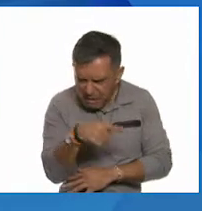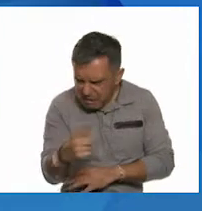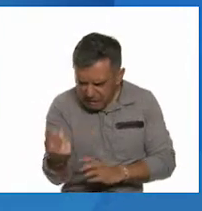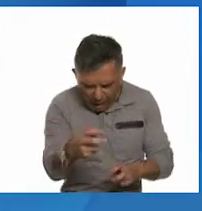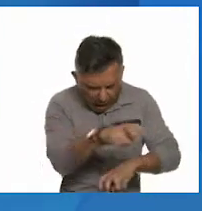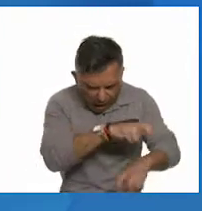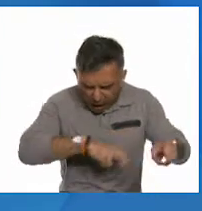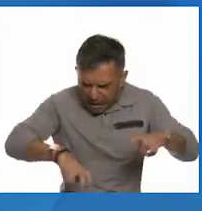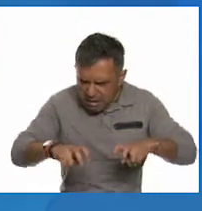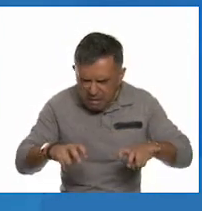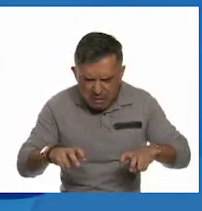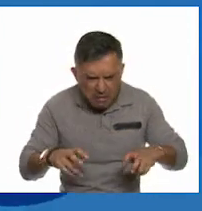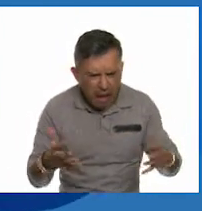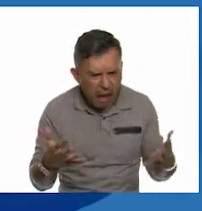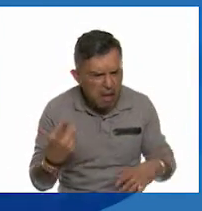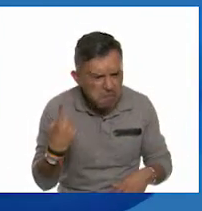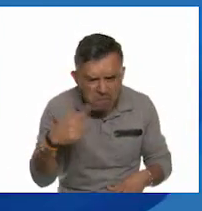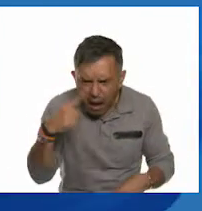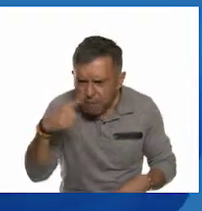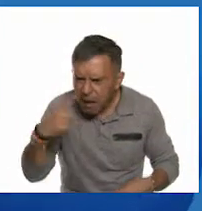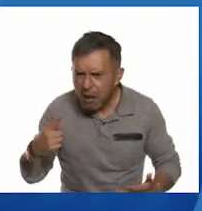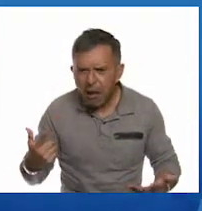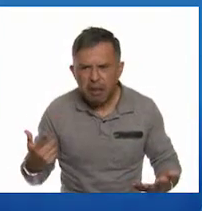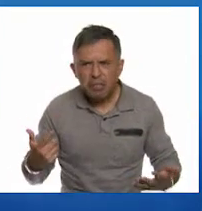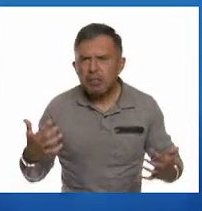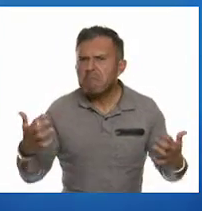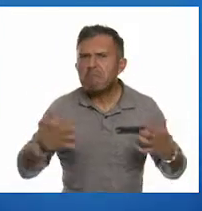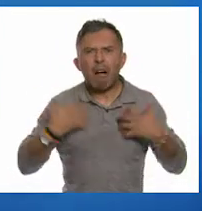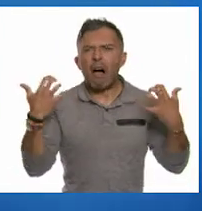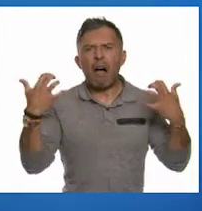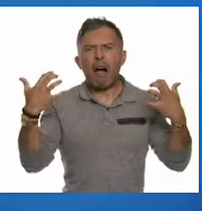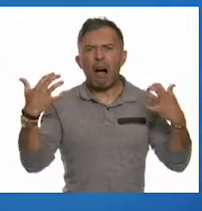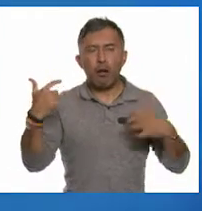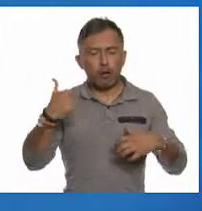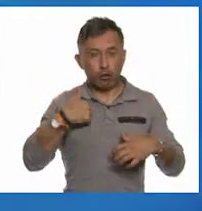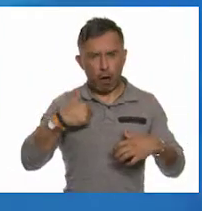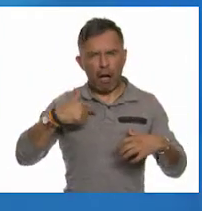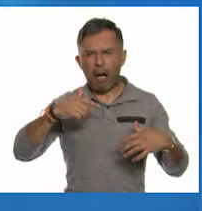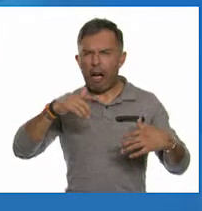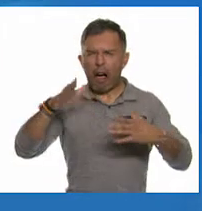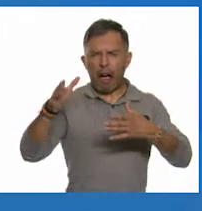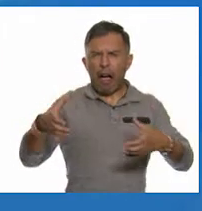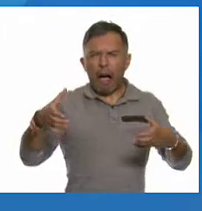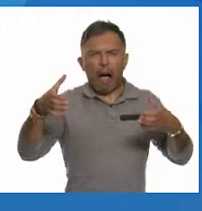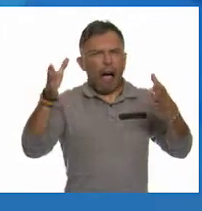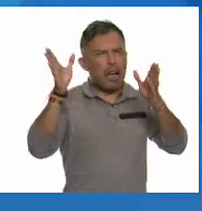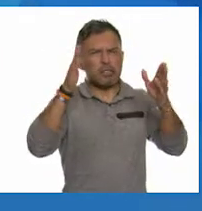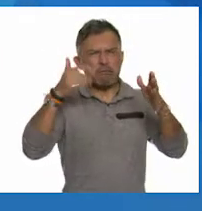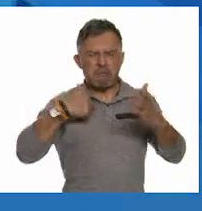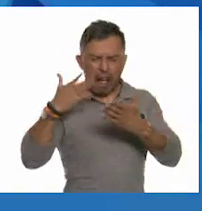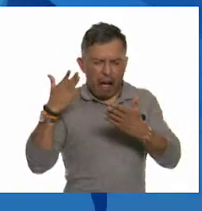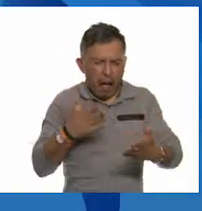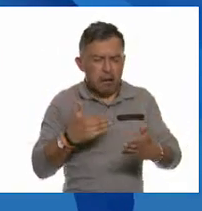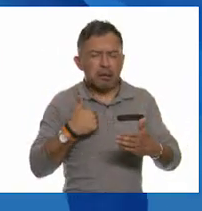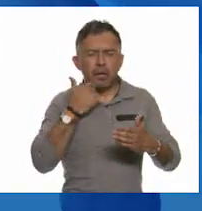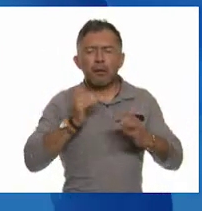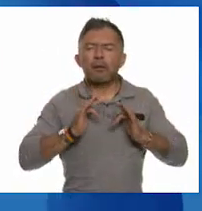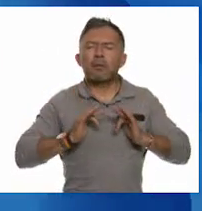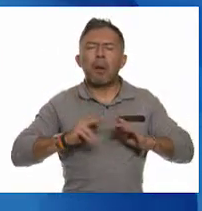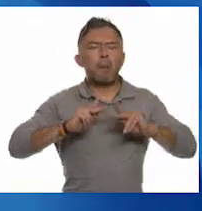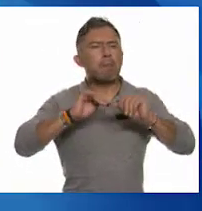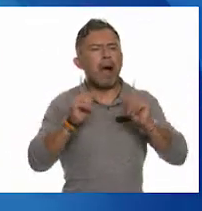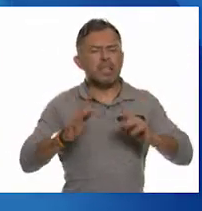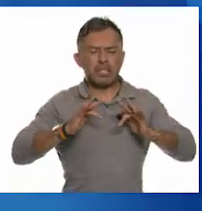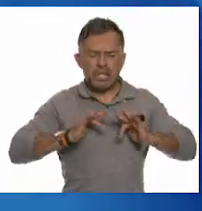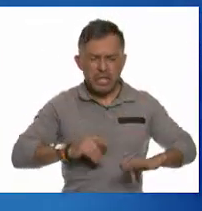el gigante enfurecido. He vuelto a mi castillo para tener un poco de paz y de tranquilidad.